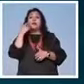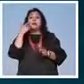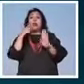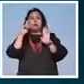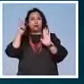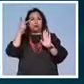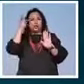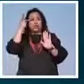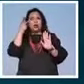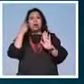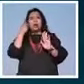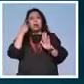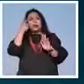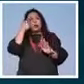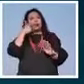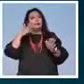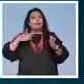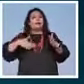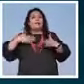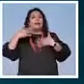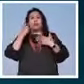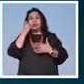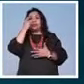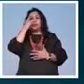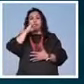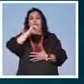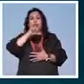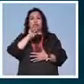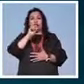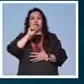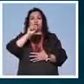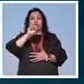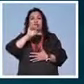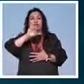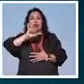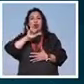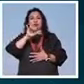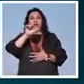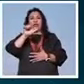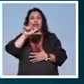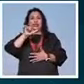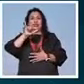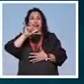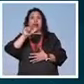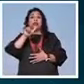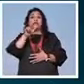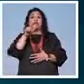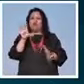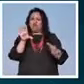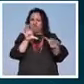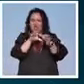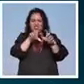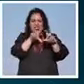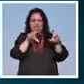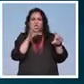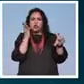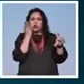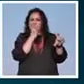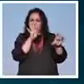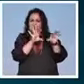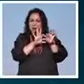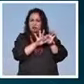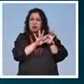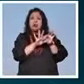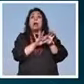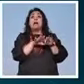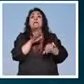Más Venturosa, de José Joaquín Fernández de Lizardi. Lizardi se apega muy bien a textos bíblicos